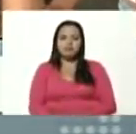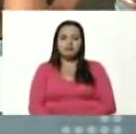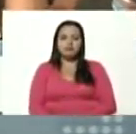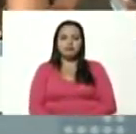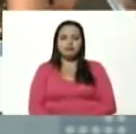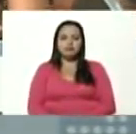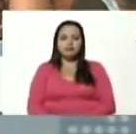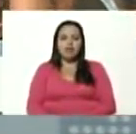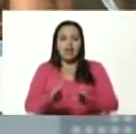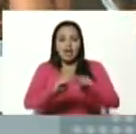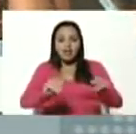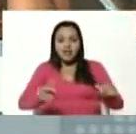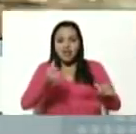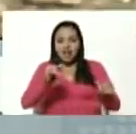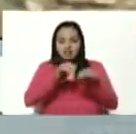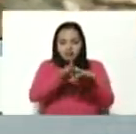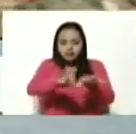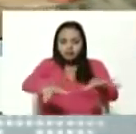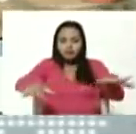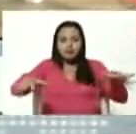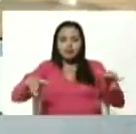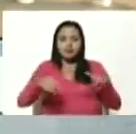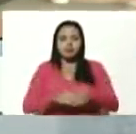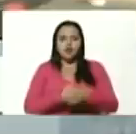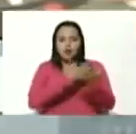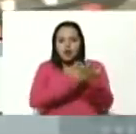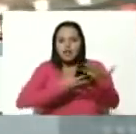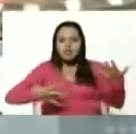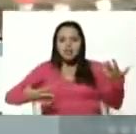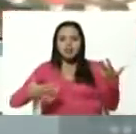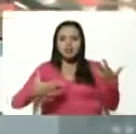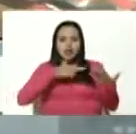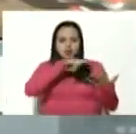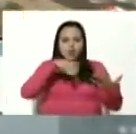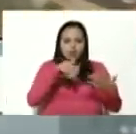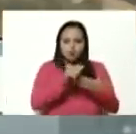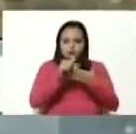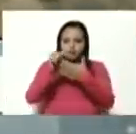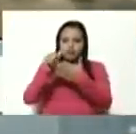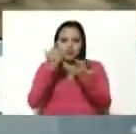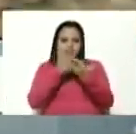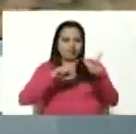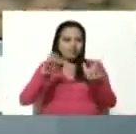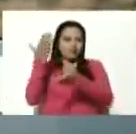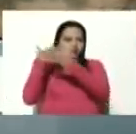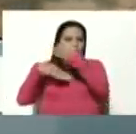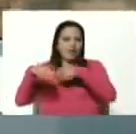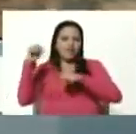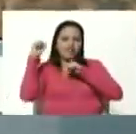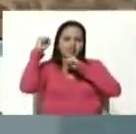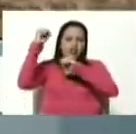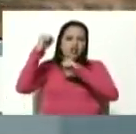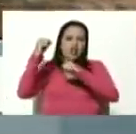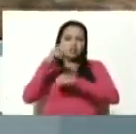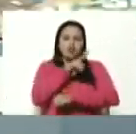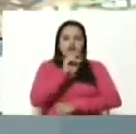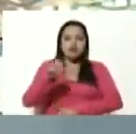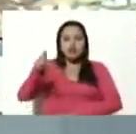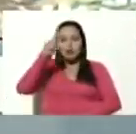tierra fue regada con la sangre de nuestros libertadores en la gran victoria hace 200